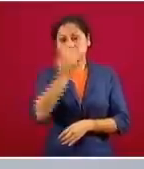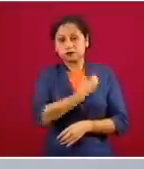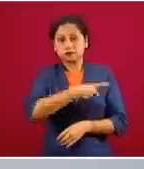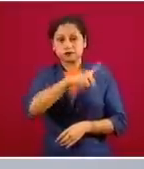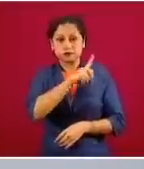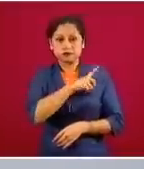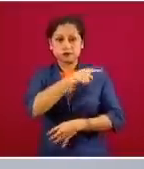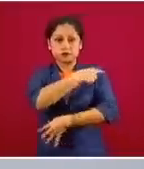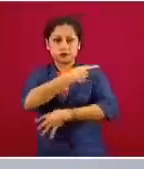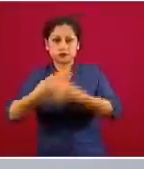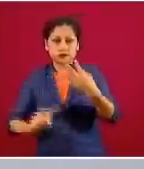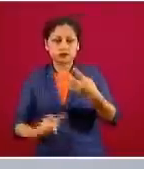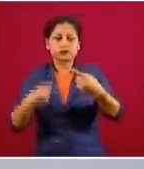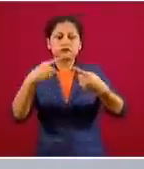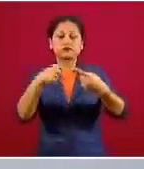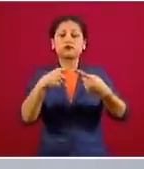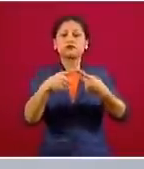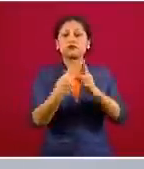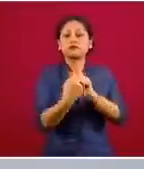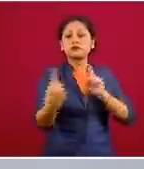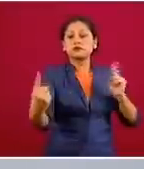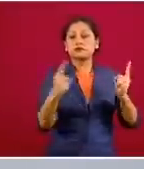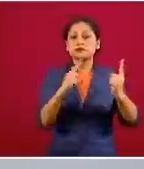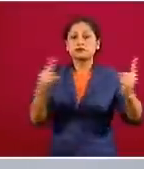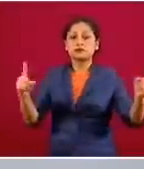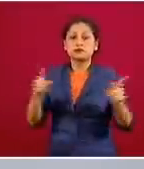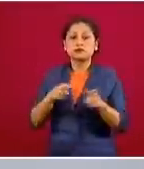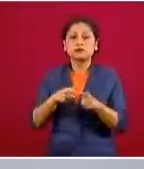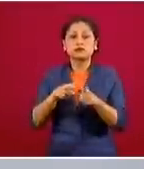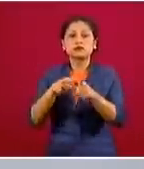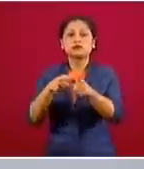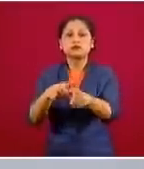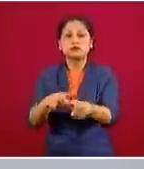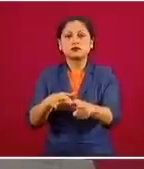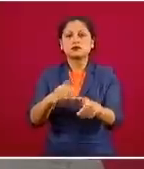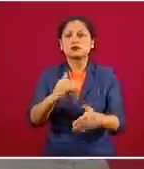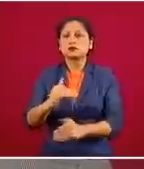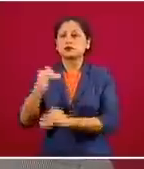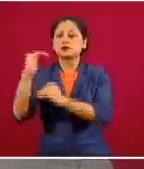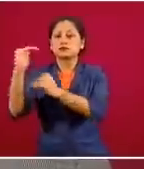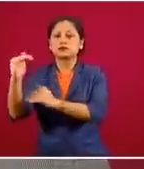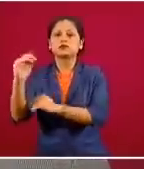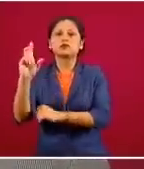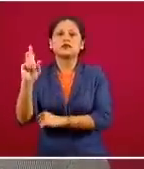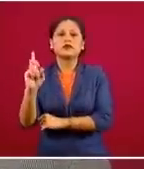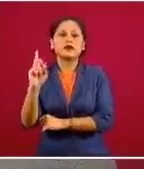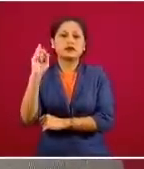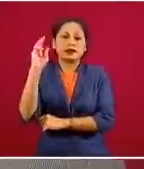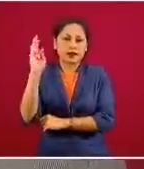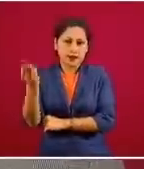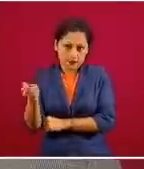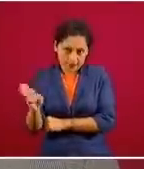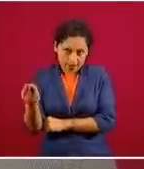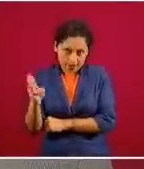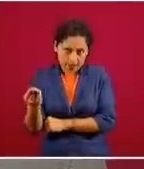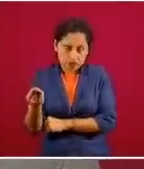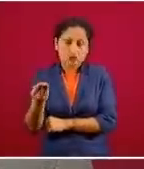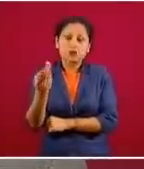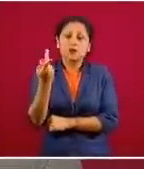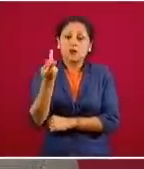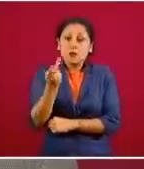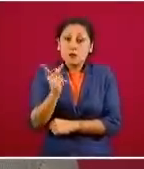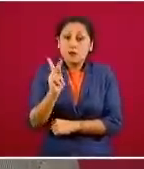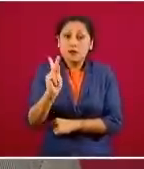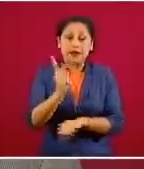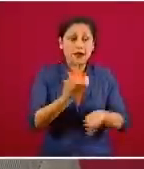Distancia permanecerá vigente hasta el 30 de mayo, pero dos, en los municipios de baja o